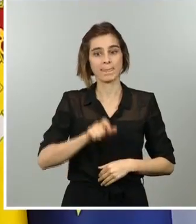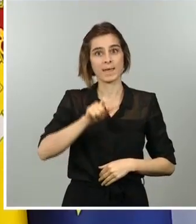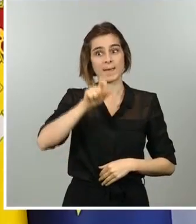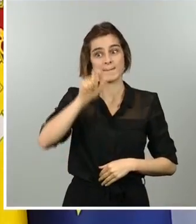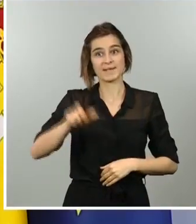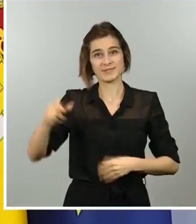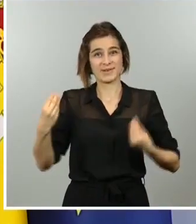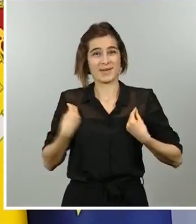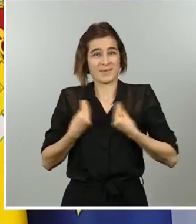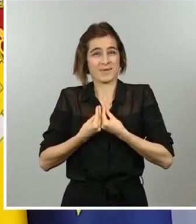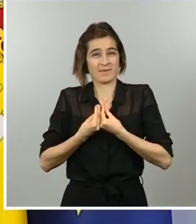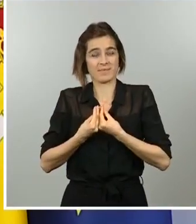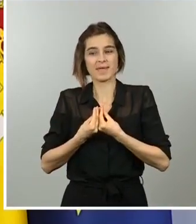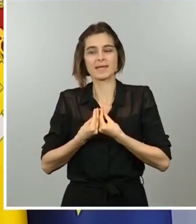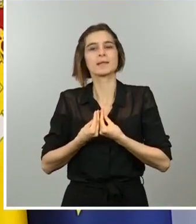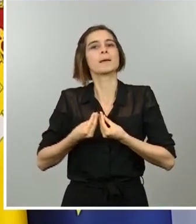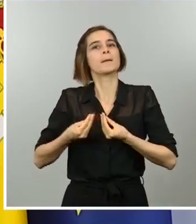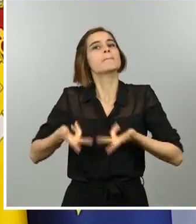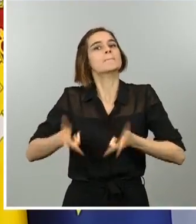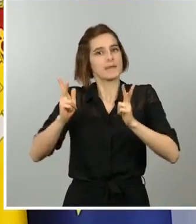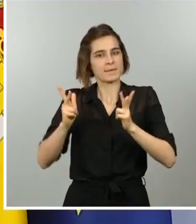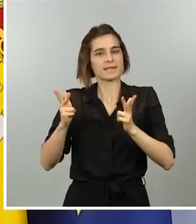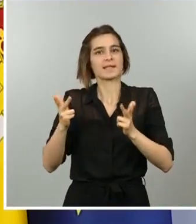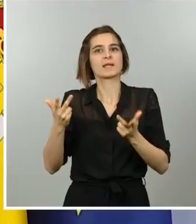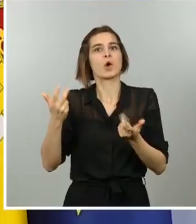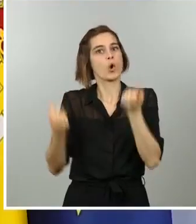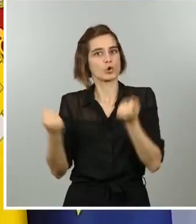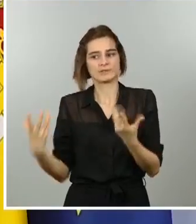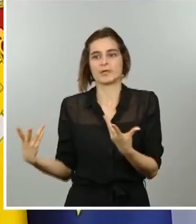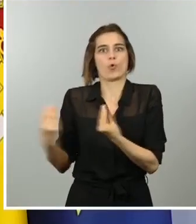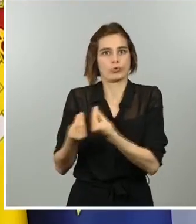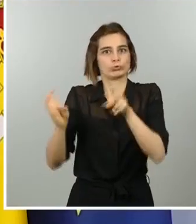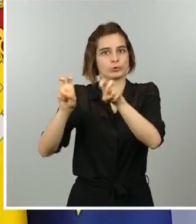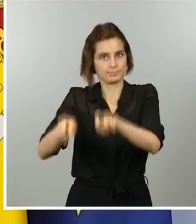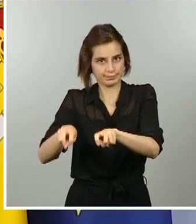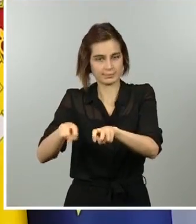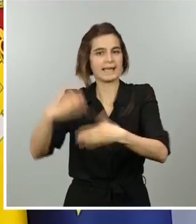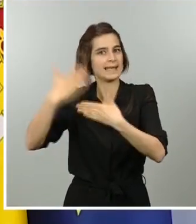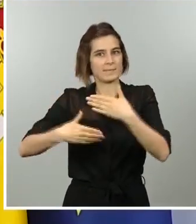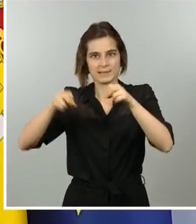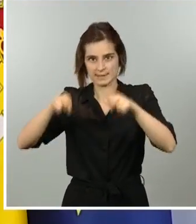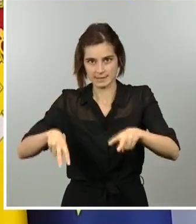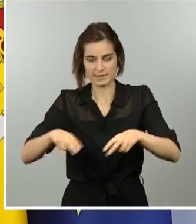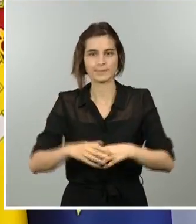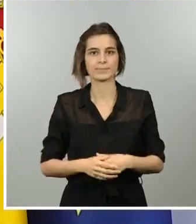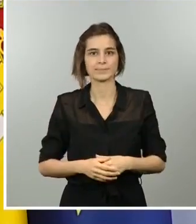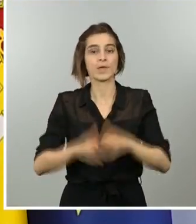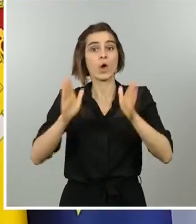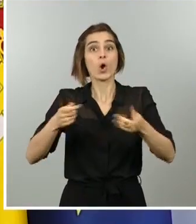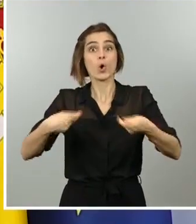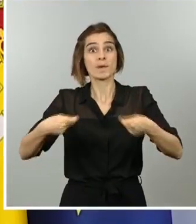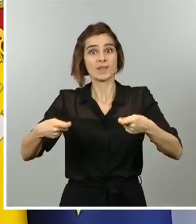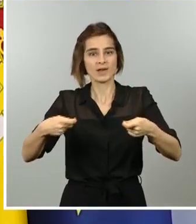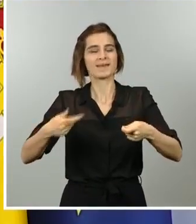sin ningún tipo de limitación. Los locales comerciales pueden abrir sin necesidad de cita previa, manteniendo unas medidas de higiene